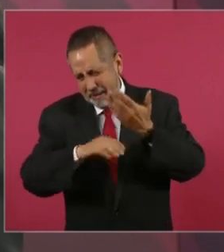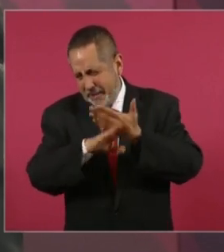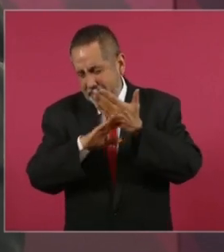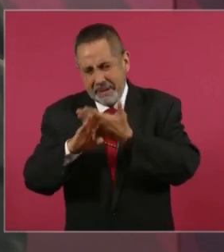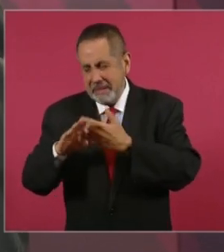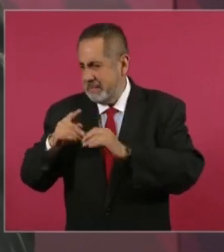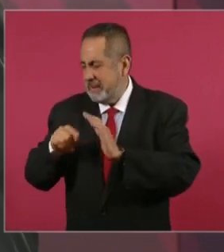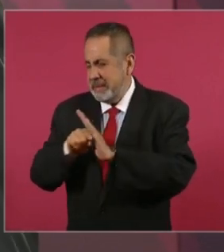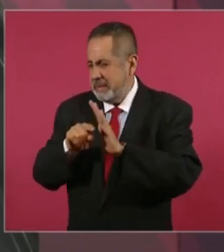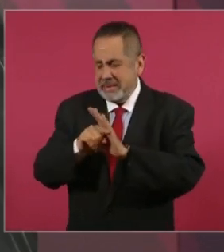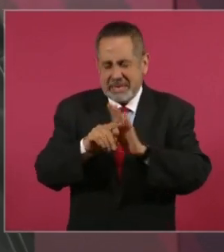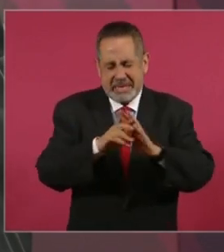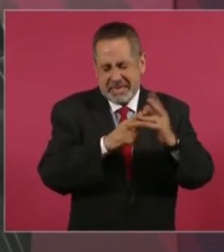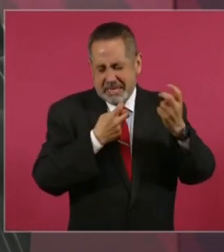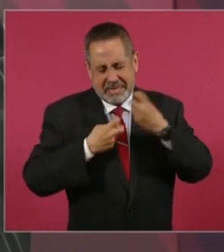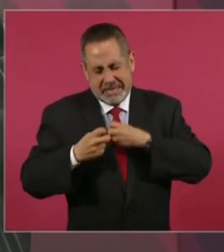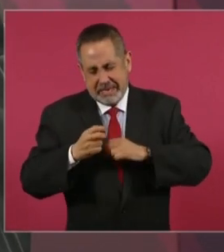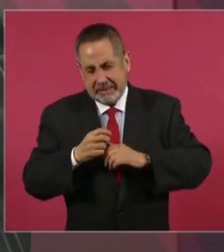todo en contra,